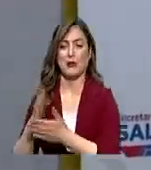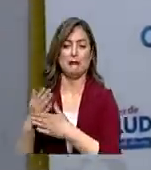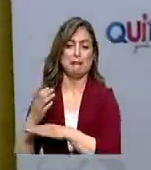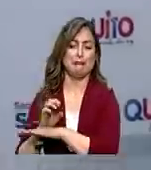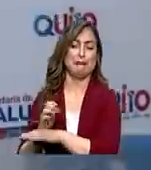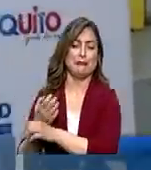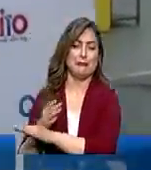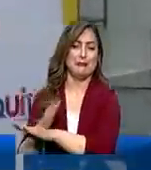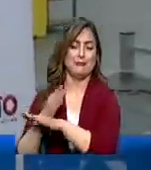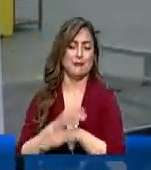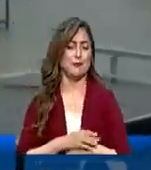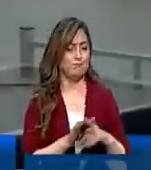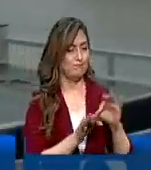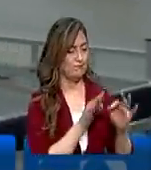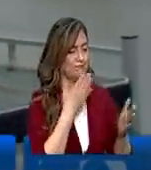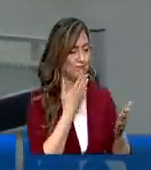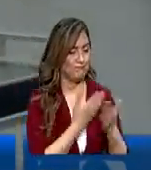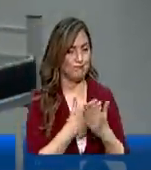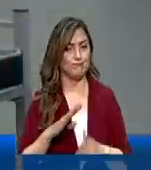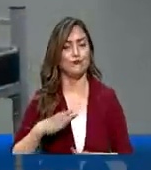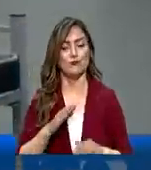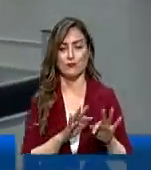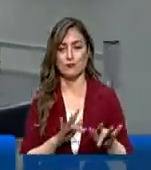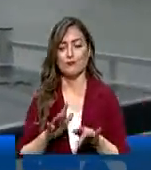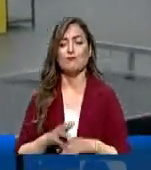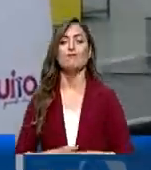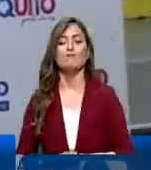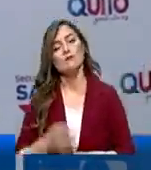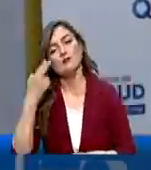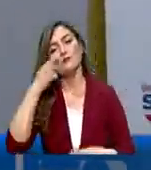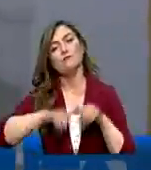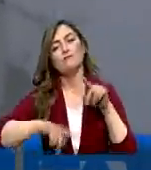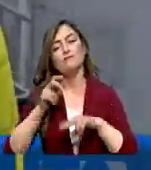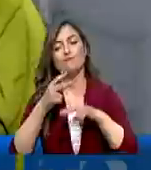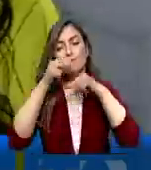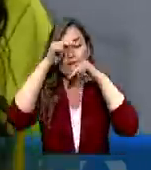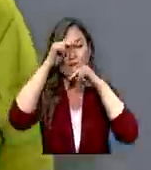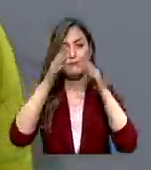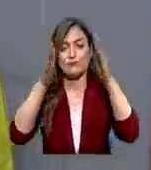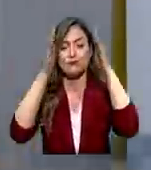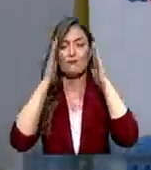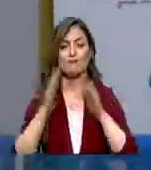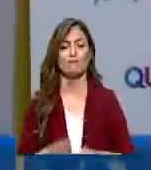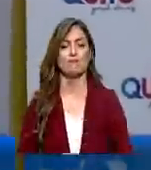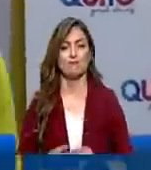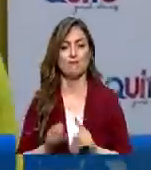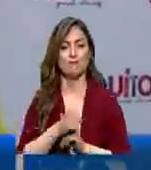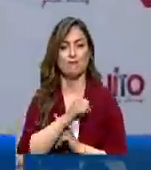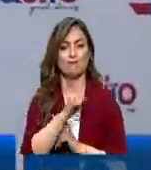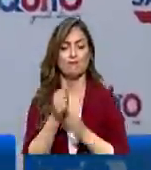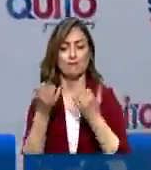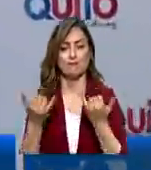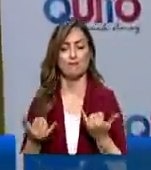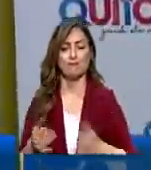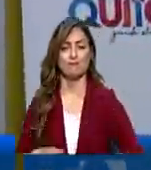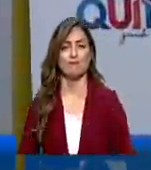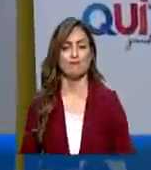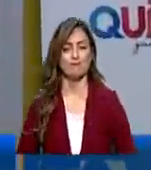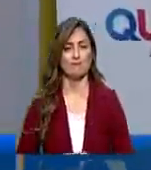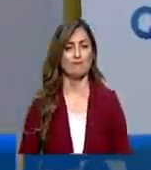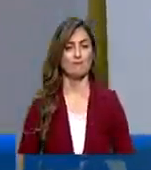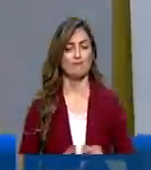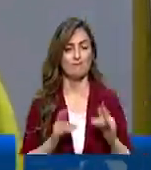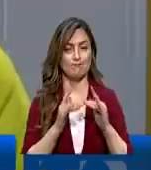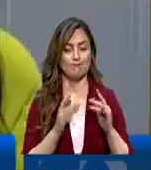Perfecto, señora secretaria, muchísimas gracias. Bueno, Helen, amigos televidentes, ya han escuchado ustedes entonces cuál es la situación. Inició ya el desmontaje